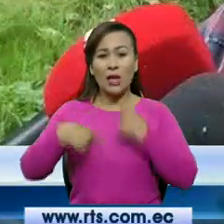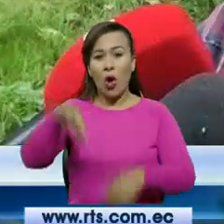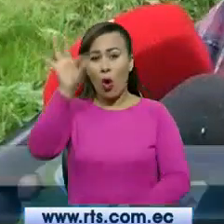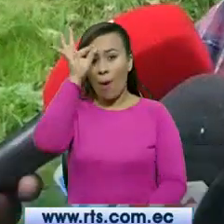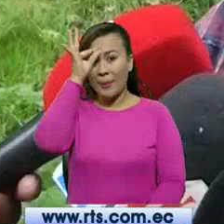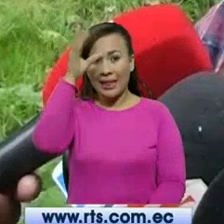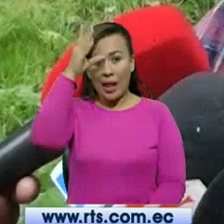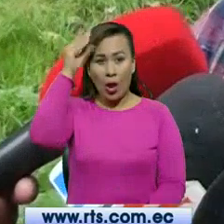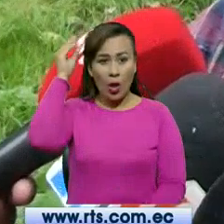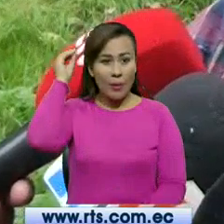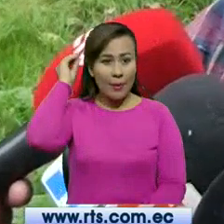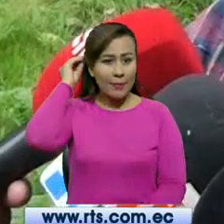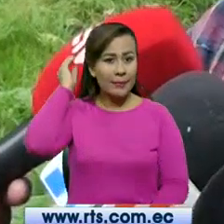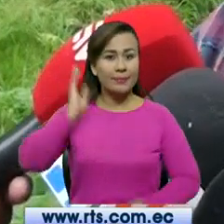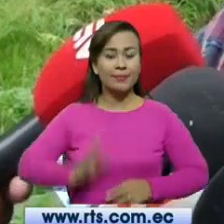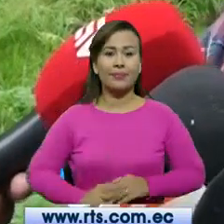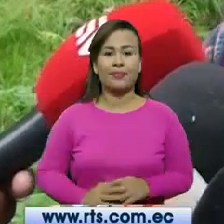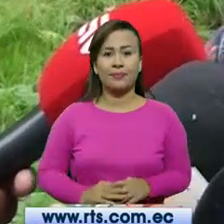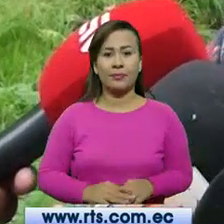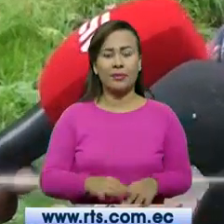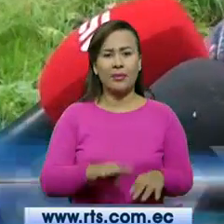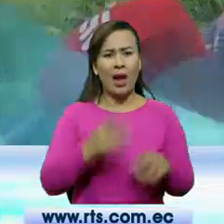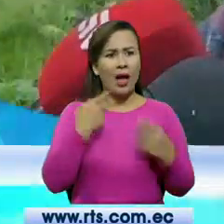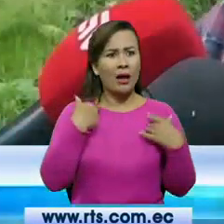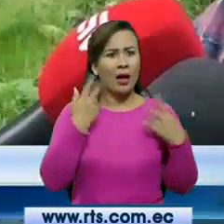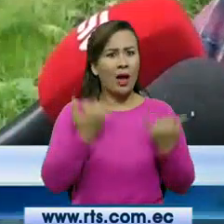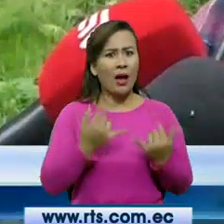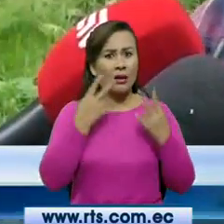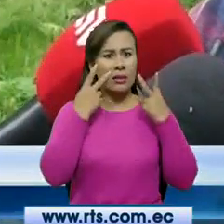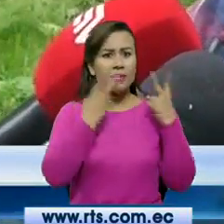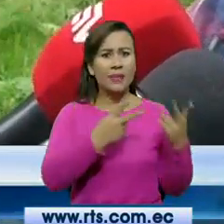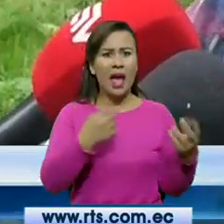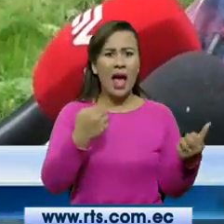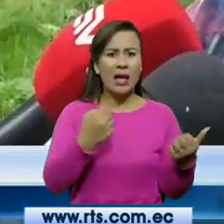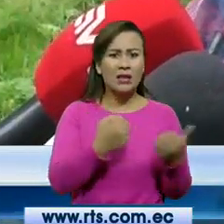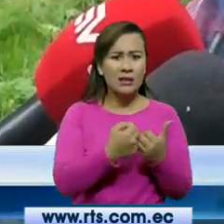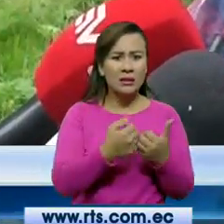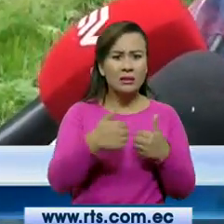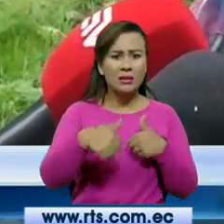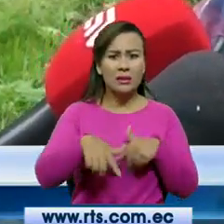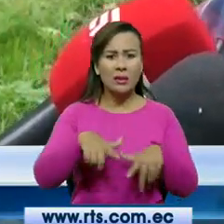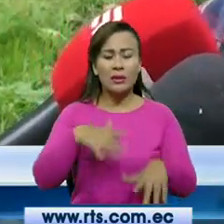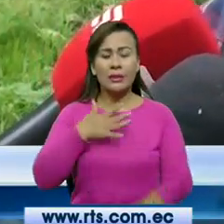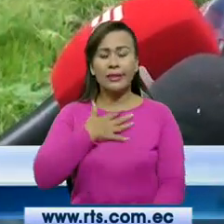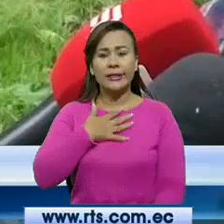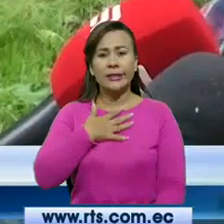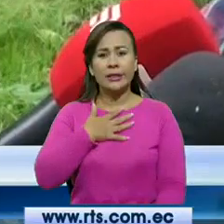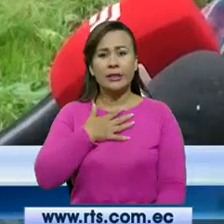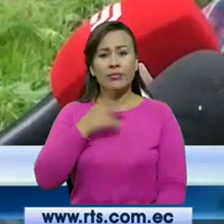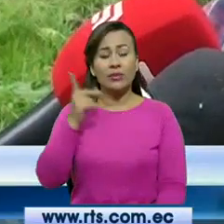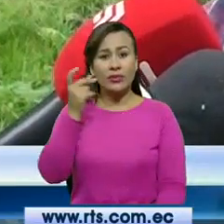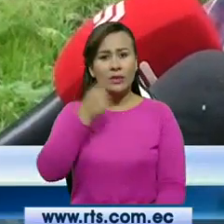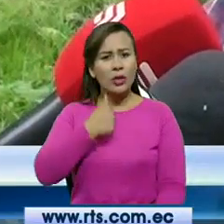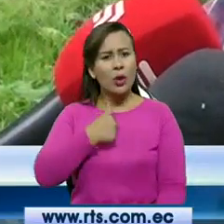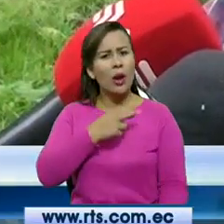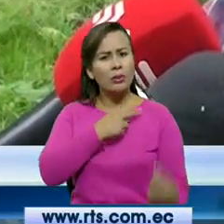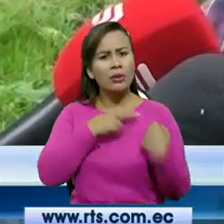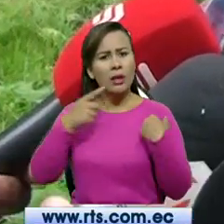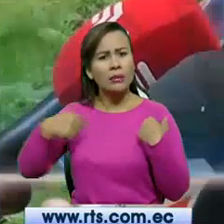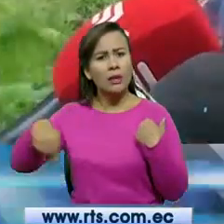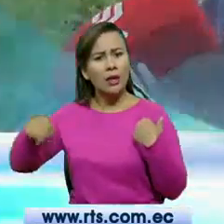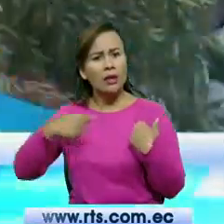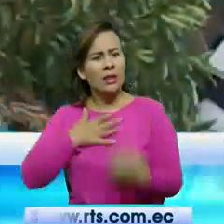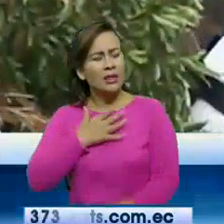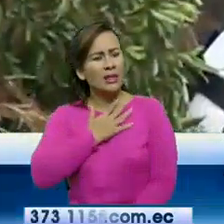Riobamba. Lamentable este accidente aquí en el sector. Como representante de la parroquia estoy